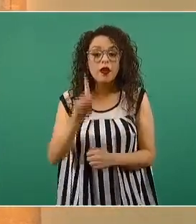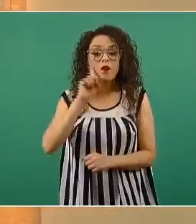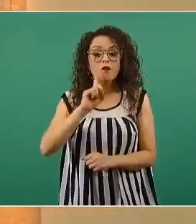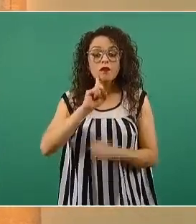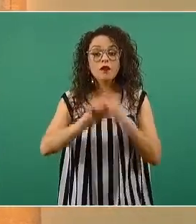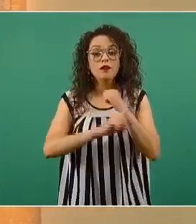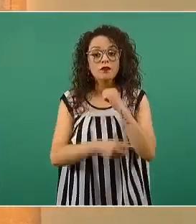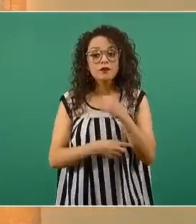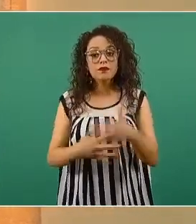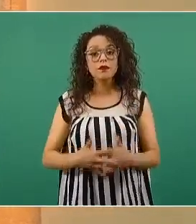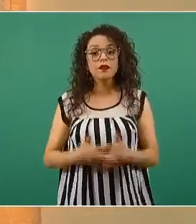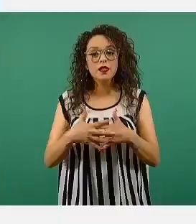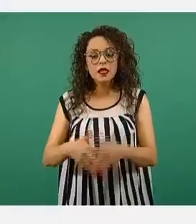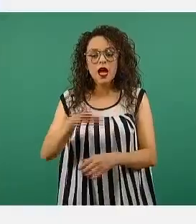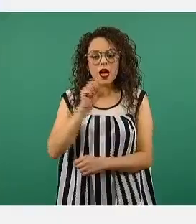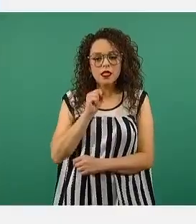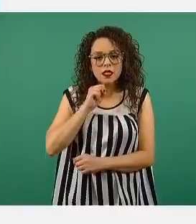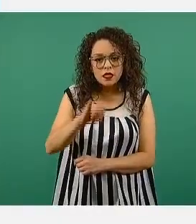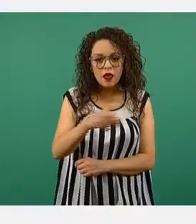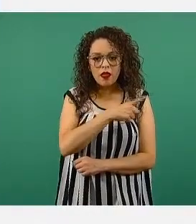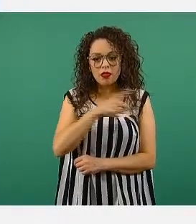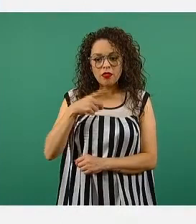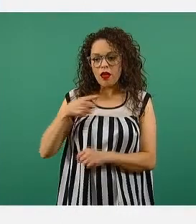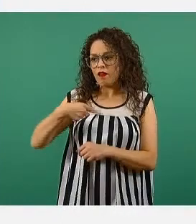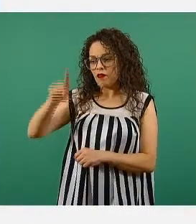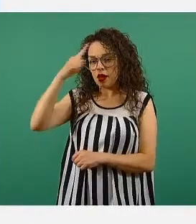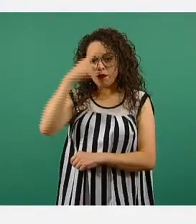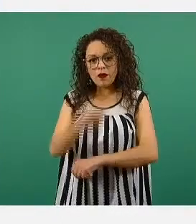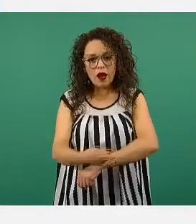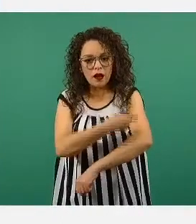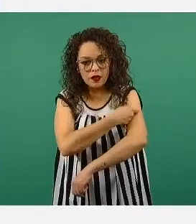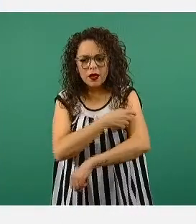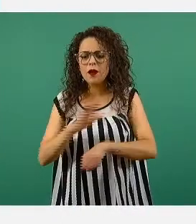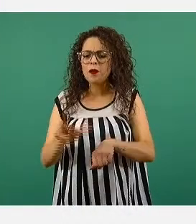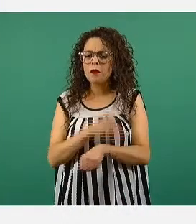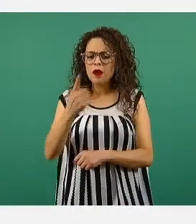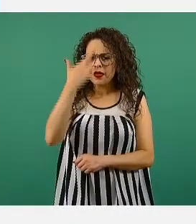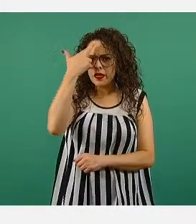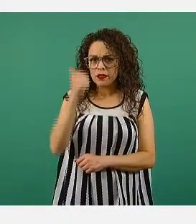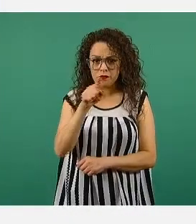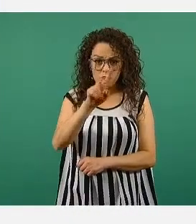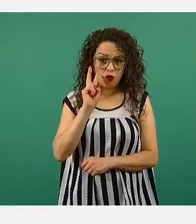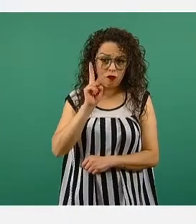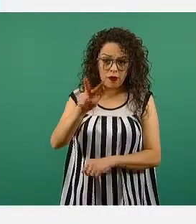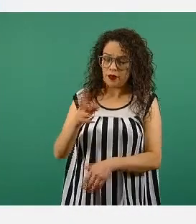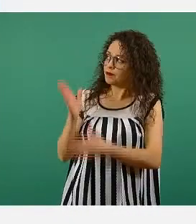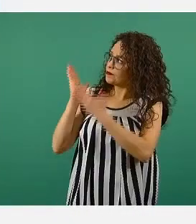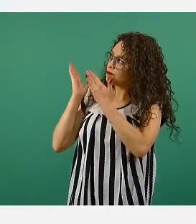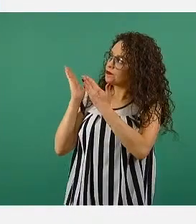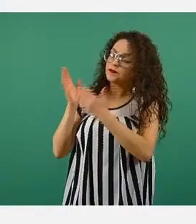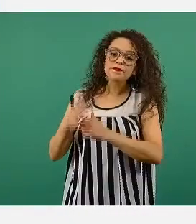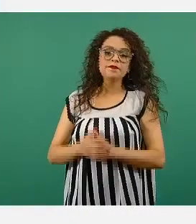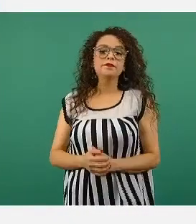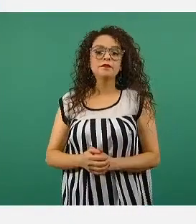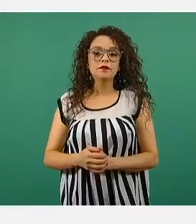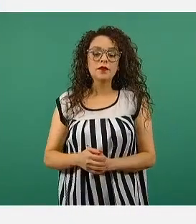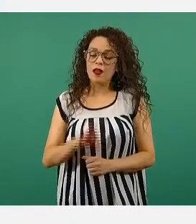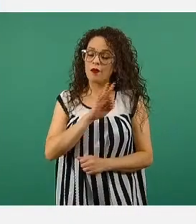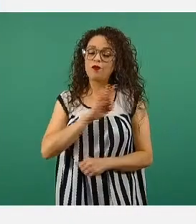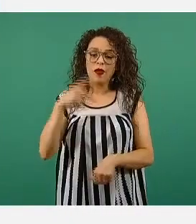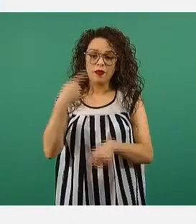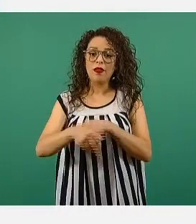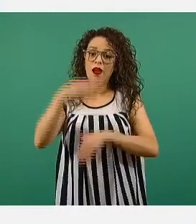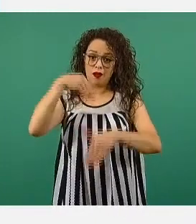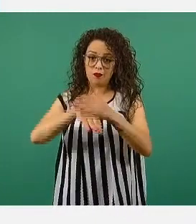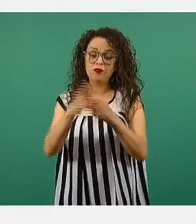debe de vacunar contra COVID. ¿Por qué? La mujer embarazada, como se observa en la diapositiva, tiene mayor riesgo de hospitalización, un